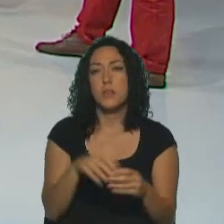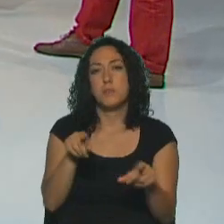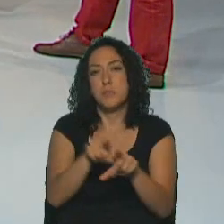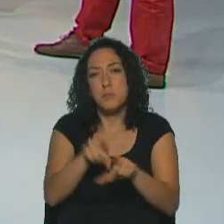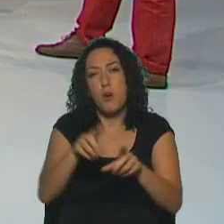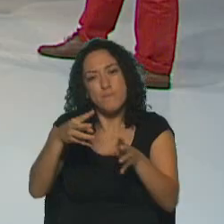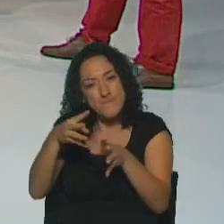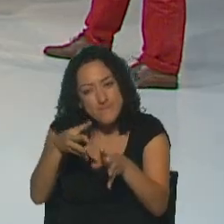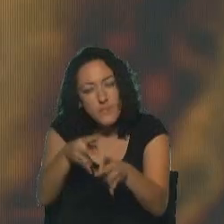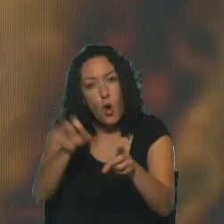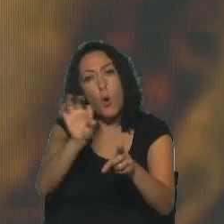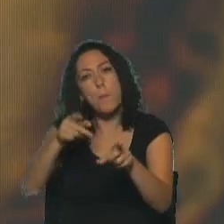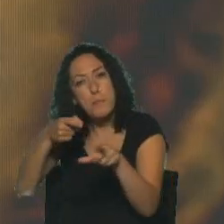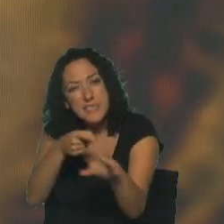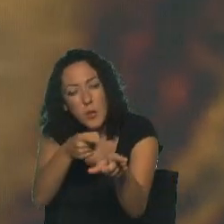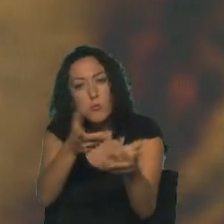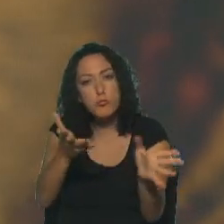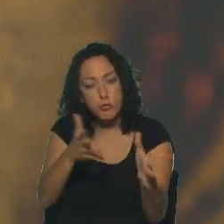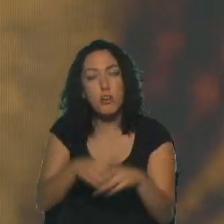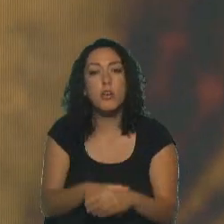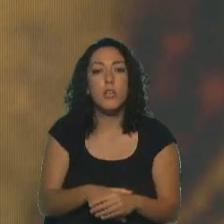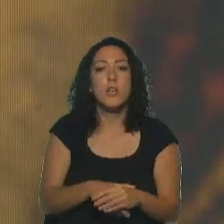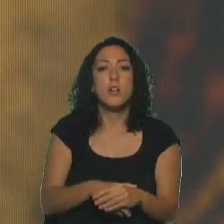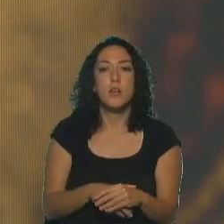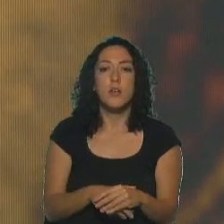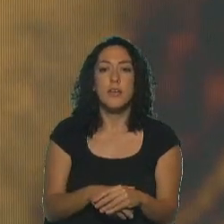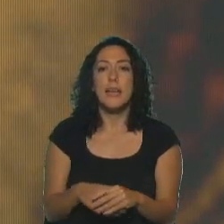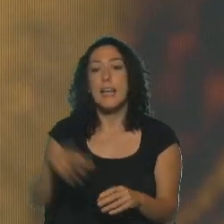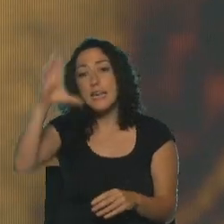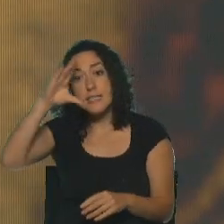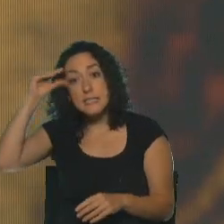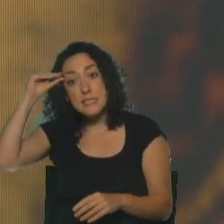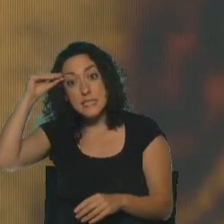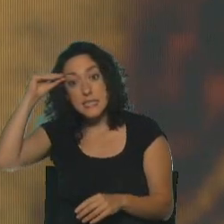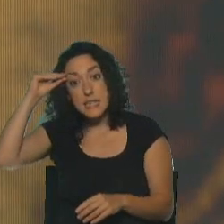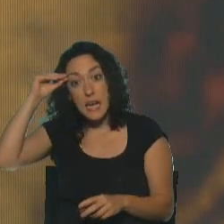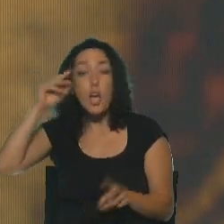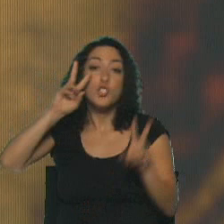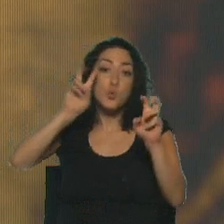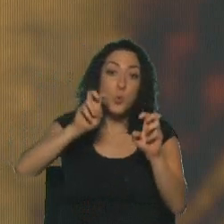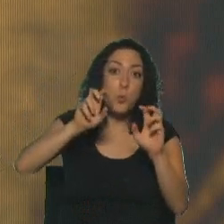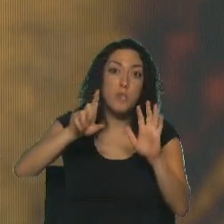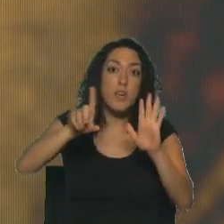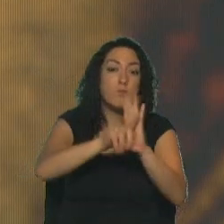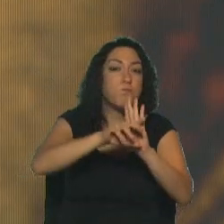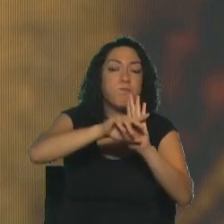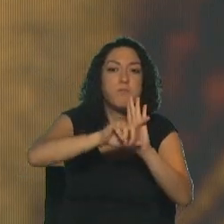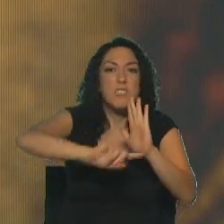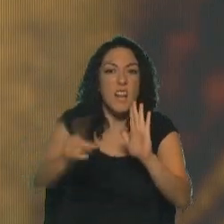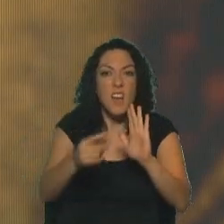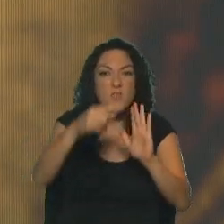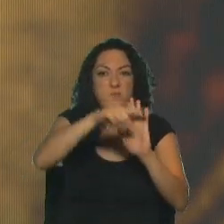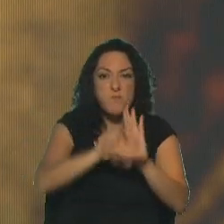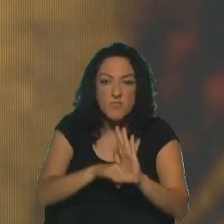quiere, o de persecución. ¿Cuál es la prueba directa que vincula a Cristina con estas supuestas irregularidades en la obra pública en Santa